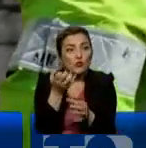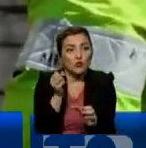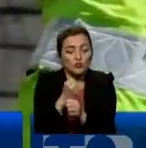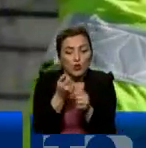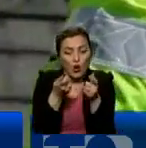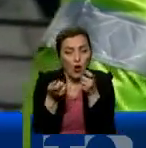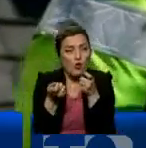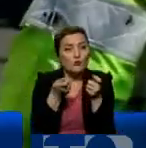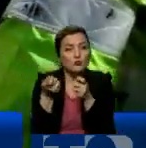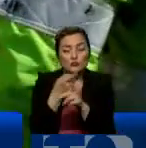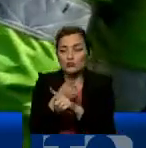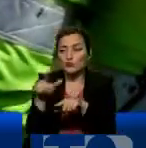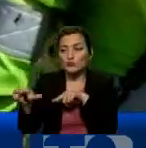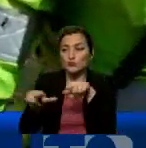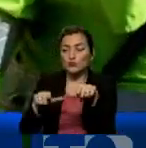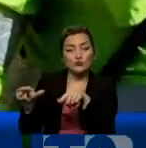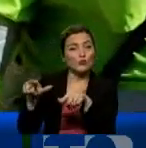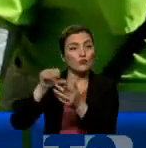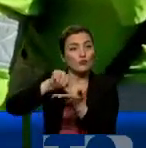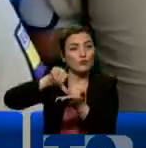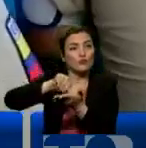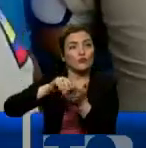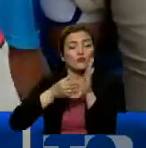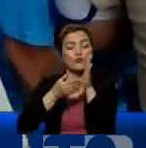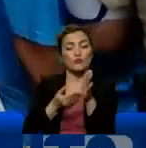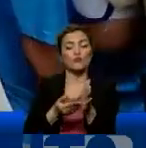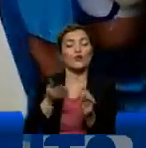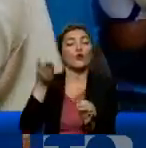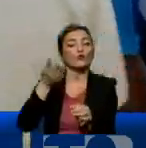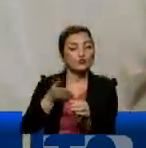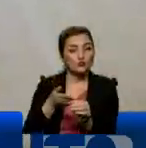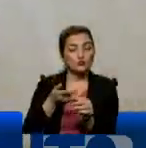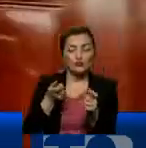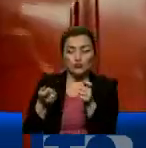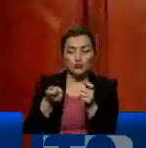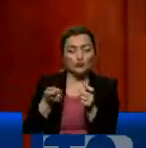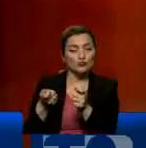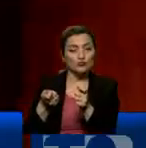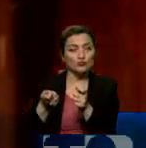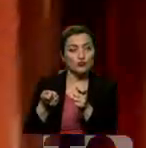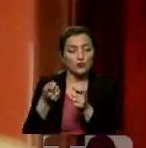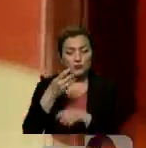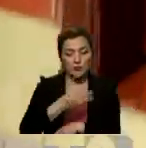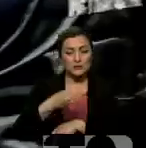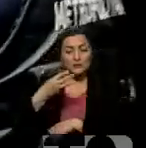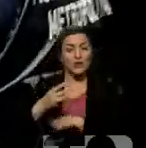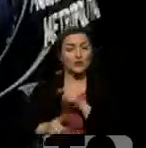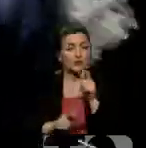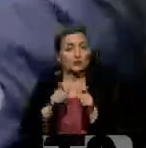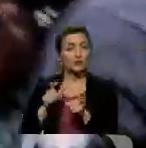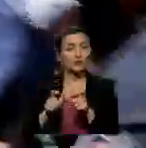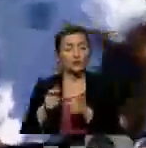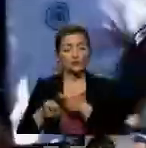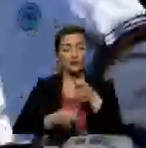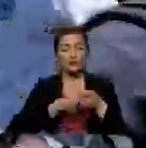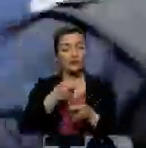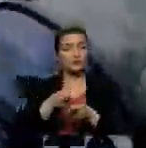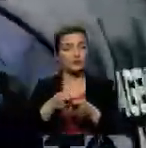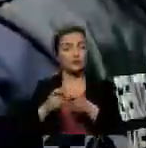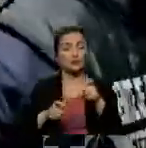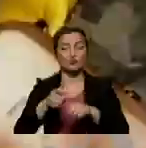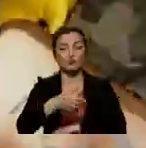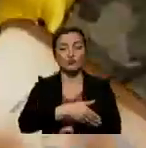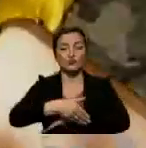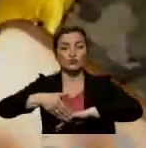realizar operativos en distintos puntos de la ciudad con el objetivo de controlar el estatus migratorio y la venta informal en